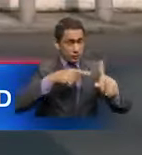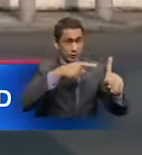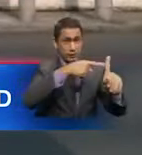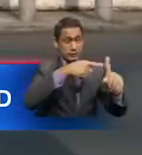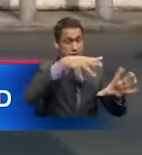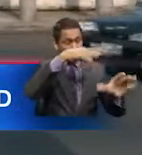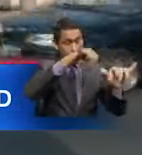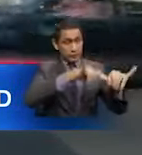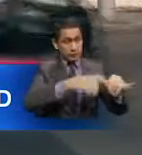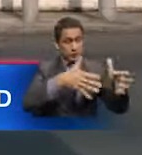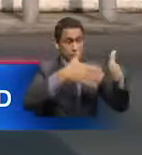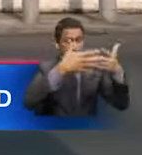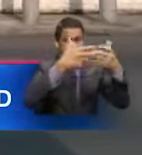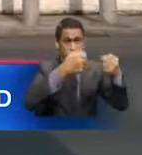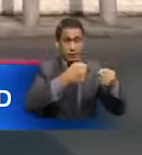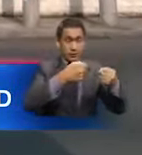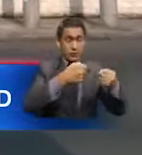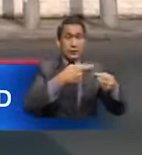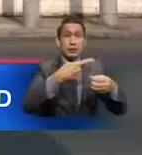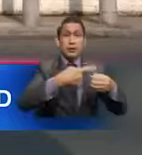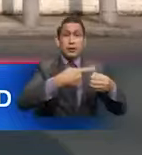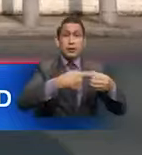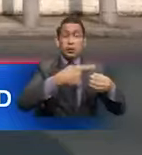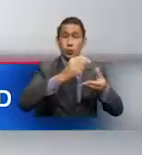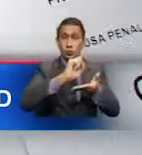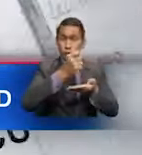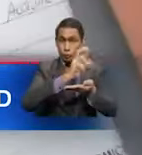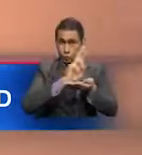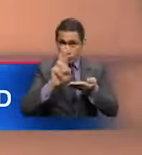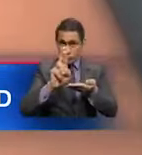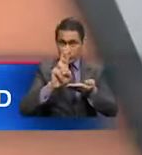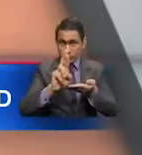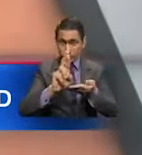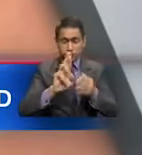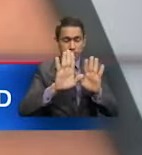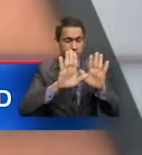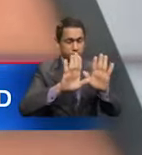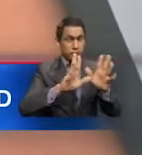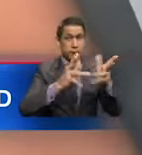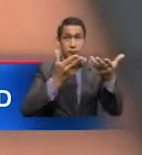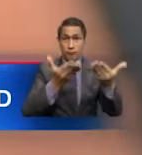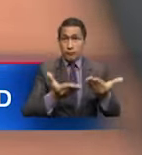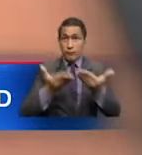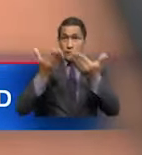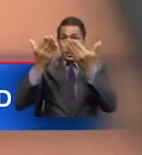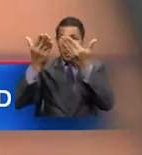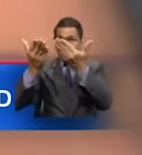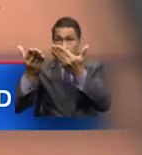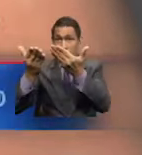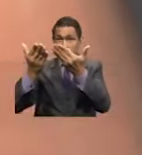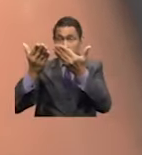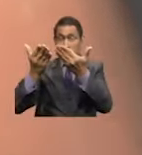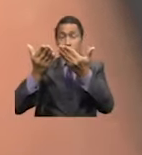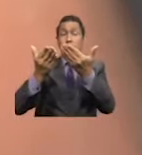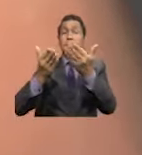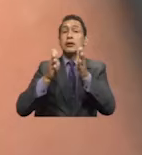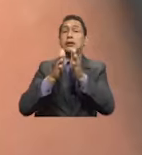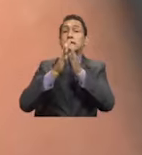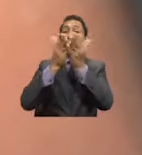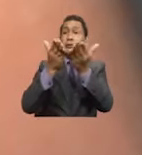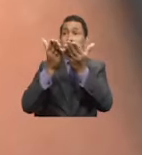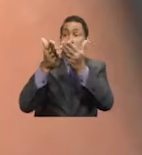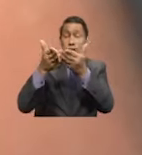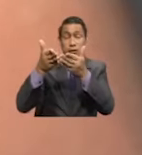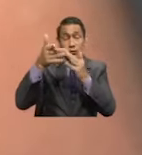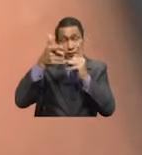de Chillogallo, sur de la urbe. Con esta información entregada a Fiscalía, Mayra S. podría convertirse en pieza clave en el